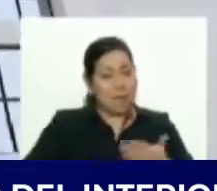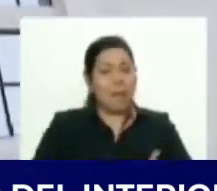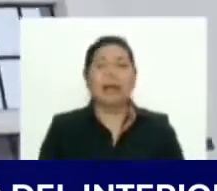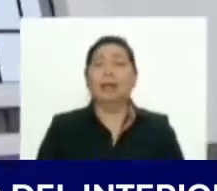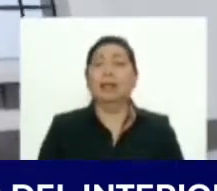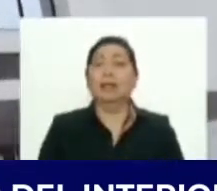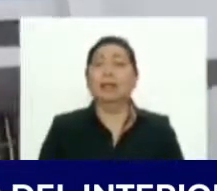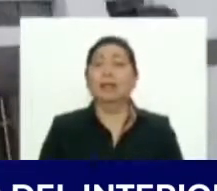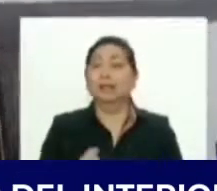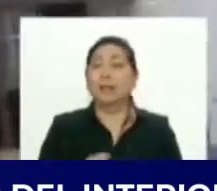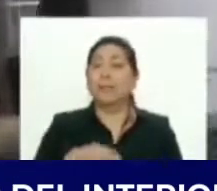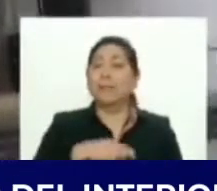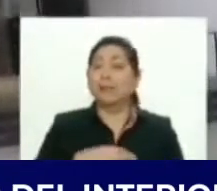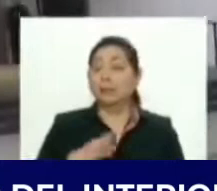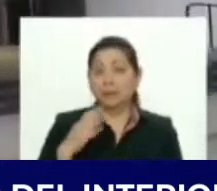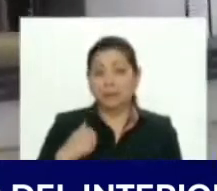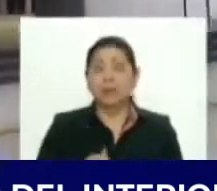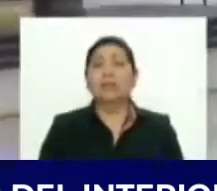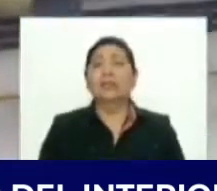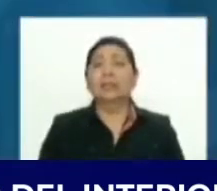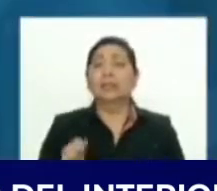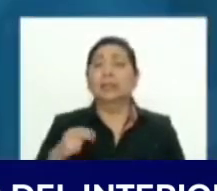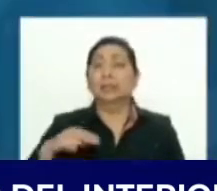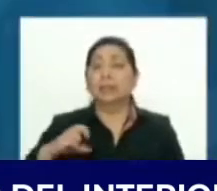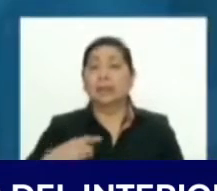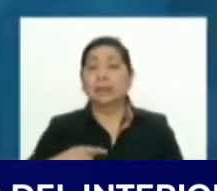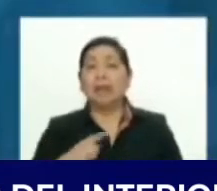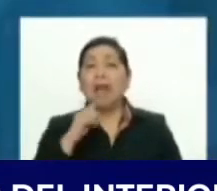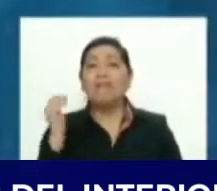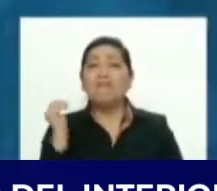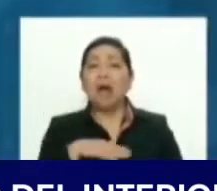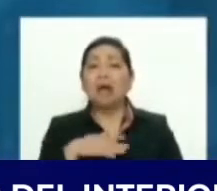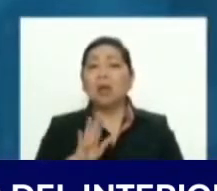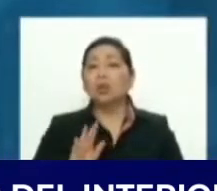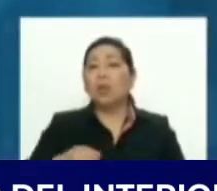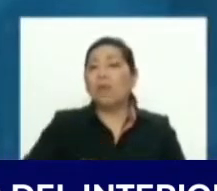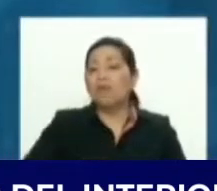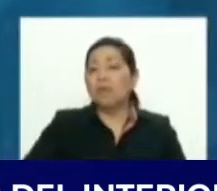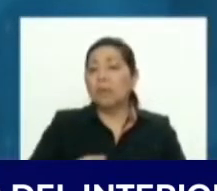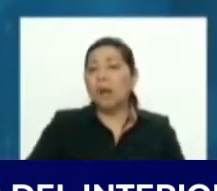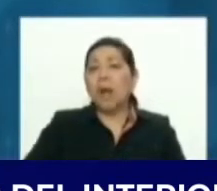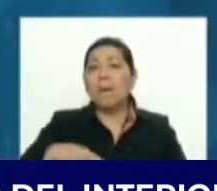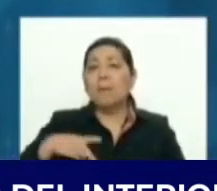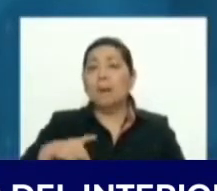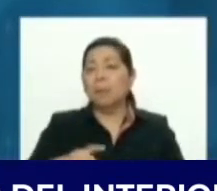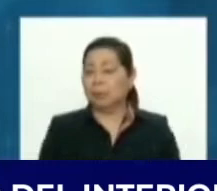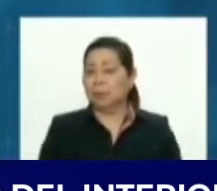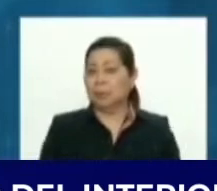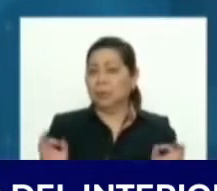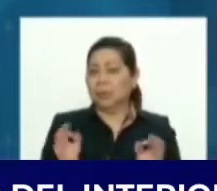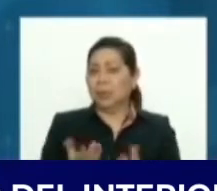de que el director de contrainteligencia del Ministerio del Interior, Luis Sánchez Lira, denunciara la falsificación de su firma en